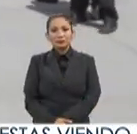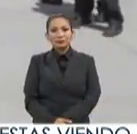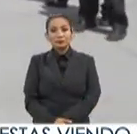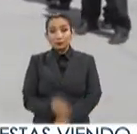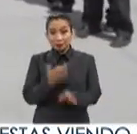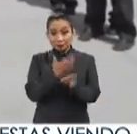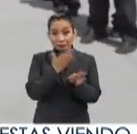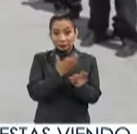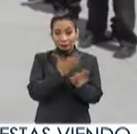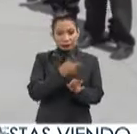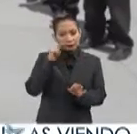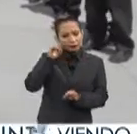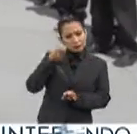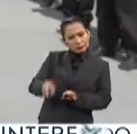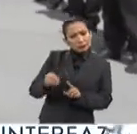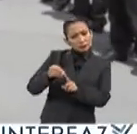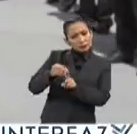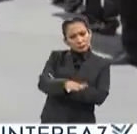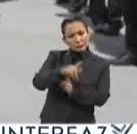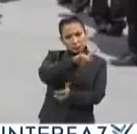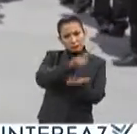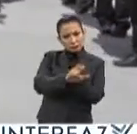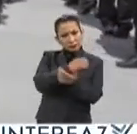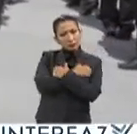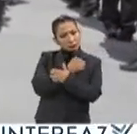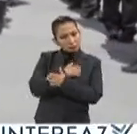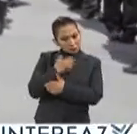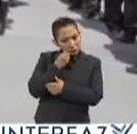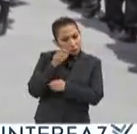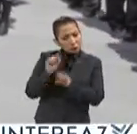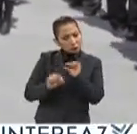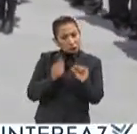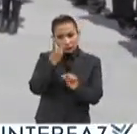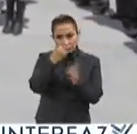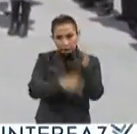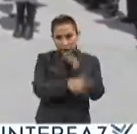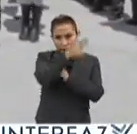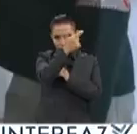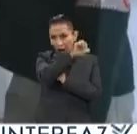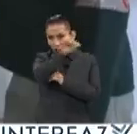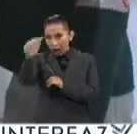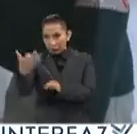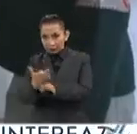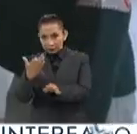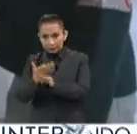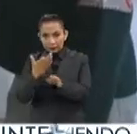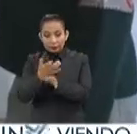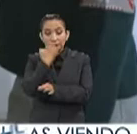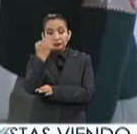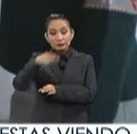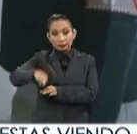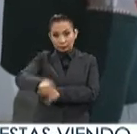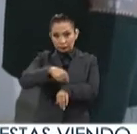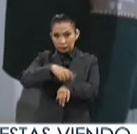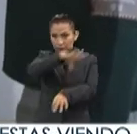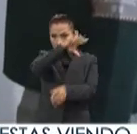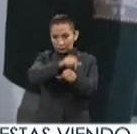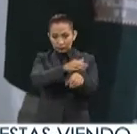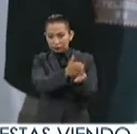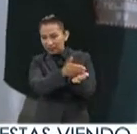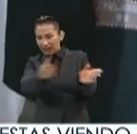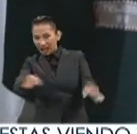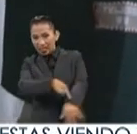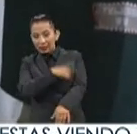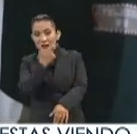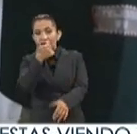A la fecha, son visibles los impactos de la reforma educativa. De 2012 a la actualidad, las escuelas de tiempo completo